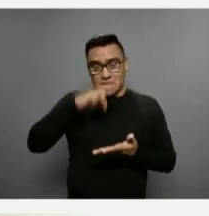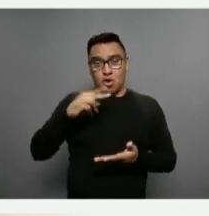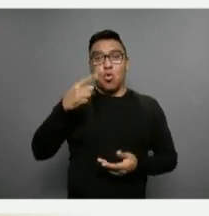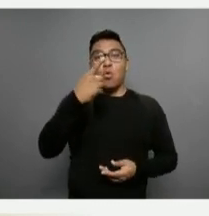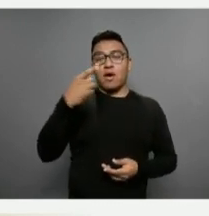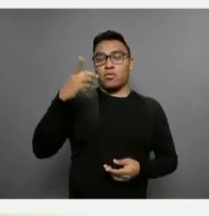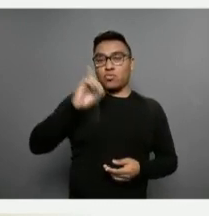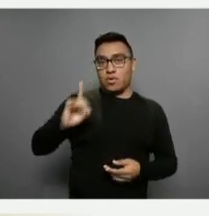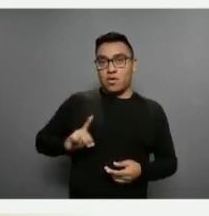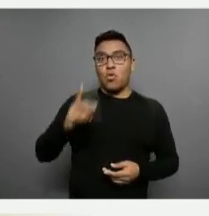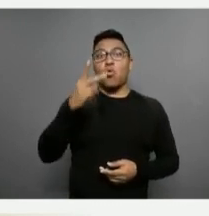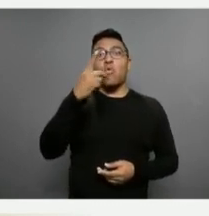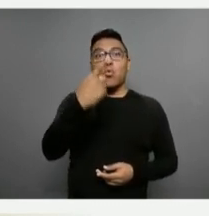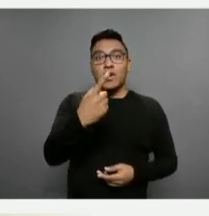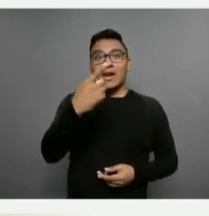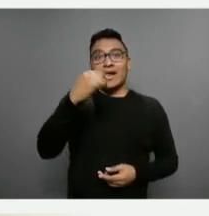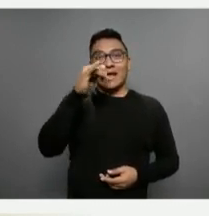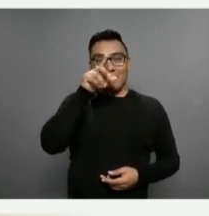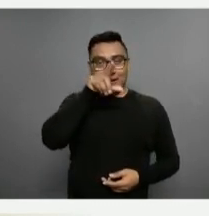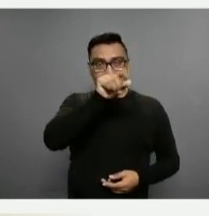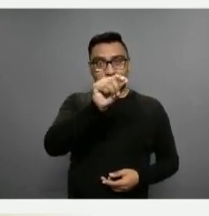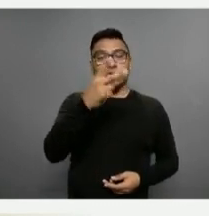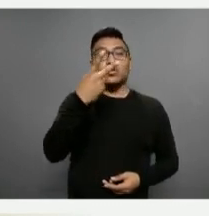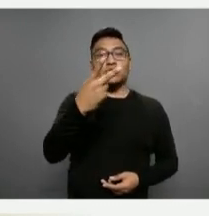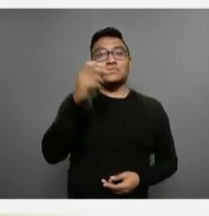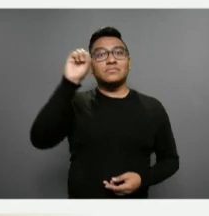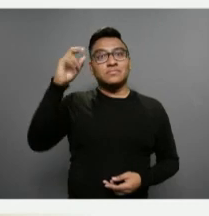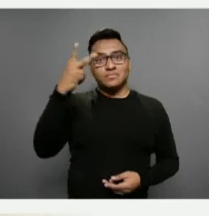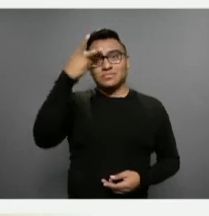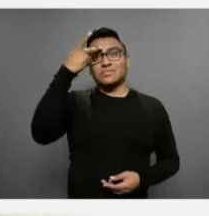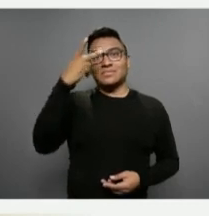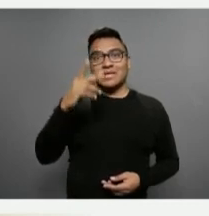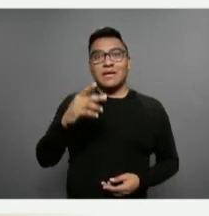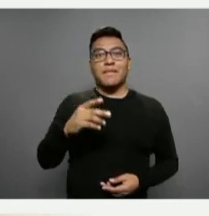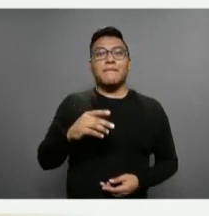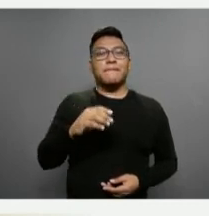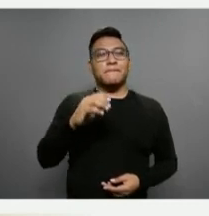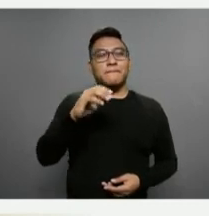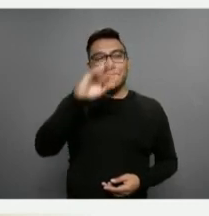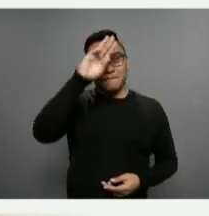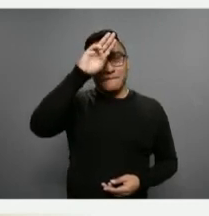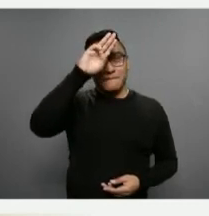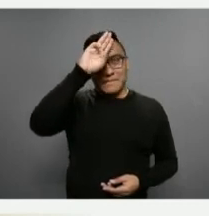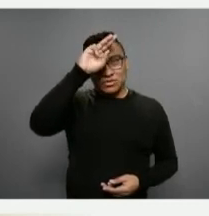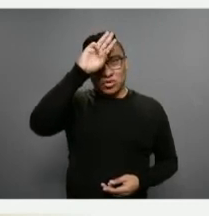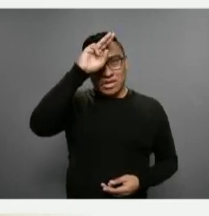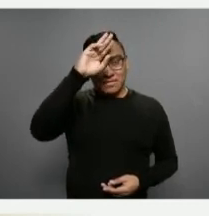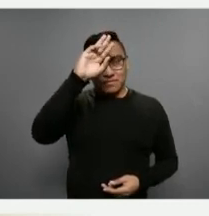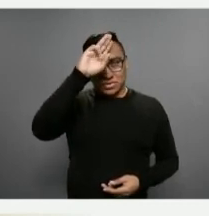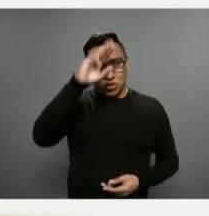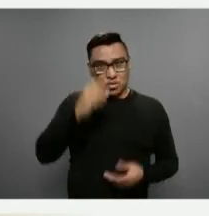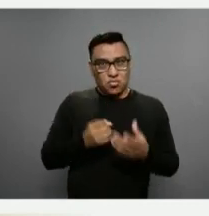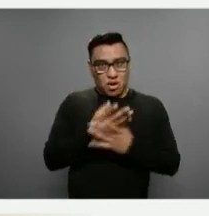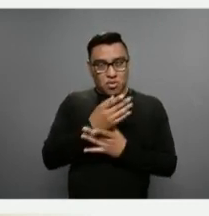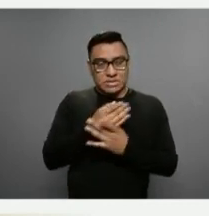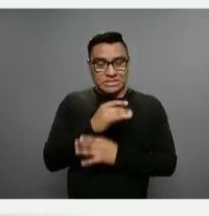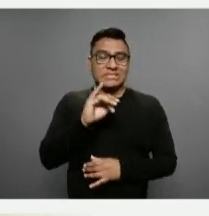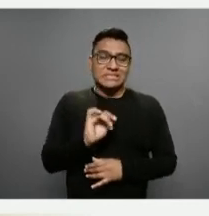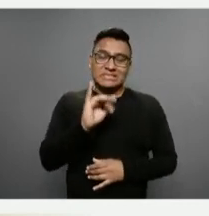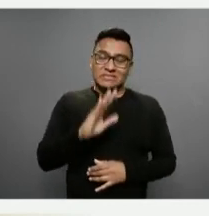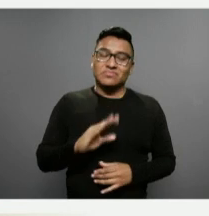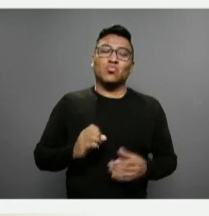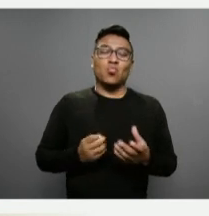Durango, 3 en Jalisco, 1 en Michoacán y 2 en San Luis Potosí. Michoacán es nuevo. En el Michoacán mapa. es nuevo, Michoacán efectivamente. En el mapa,